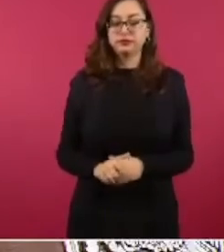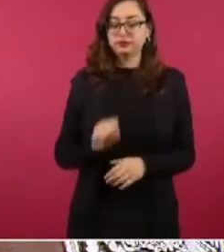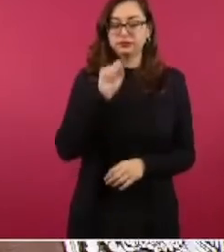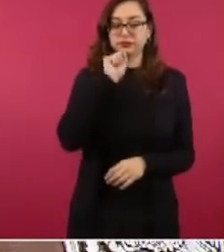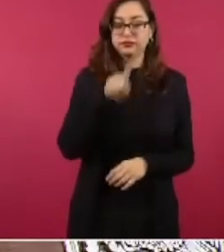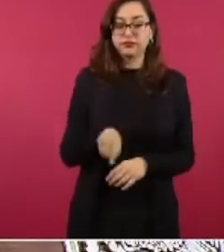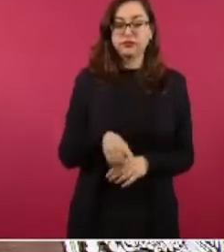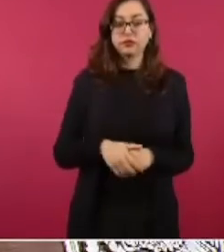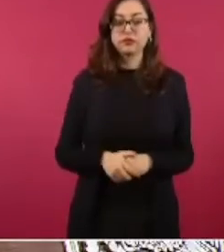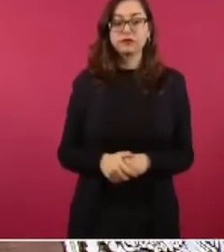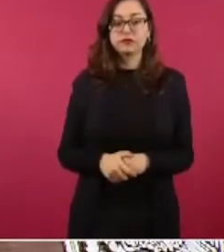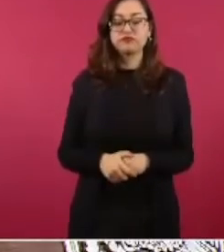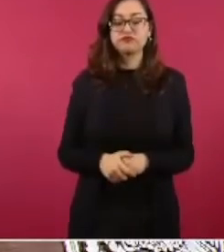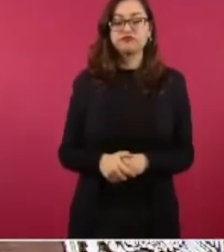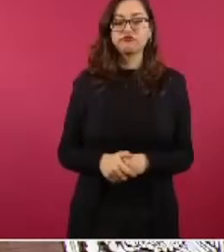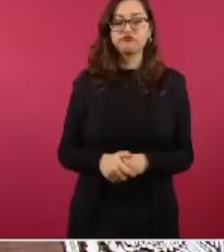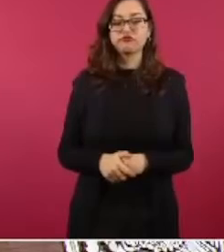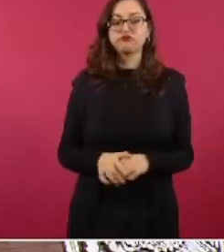que pase la temporada